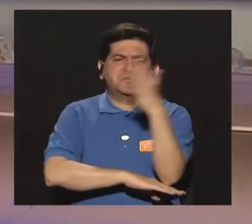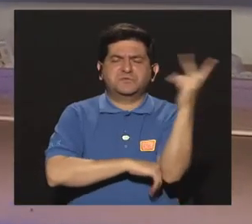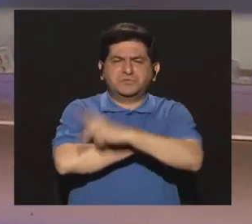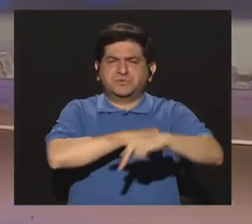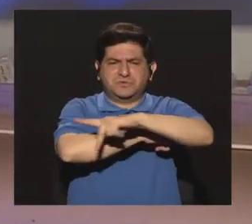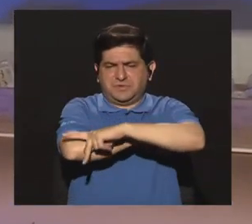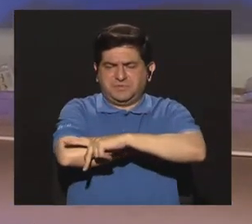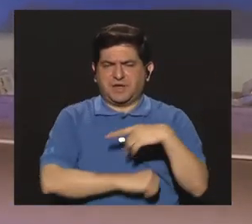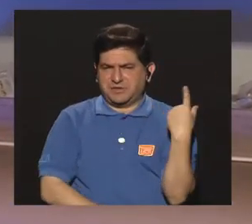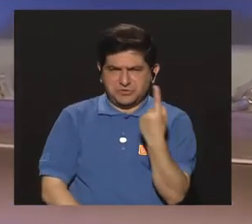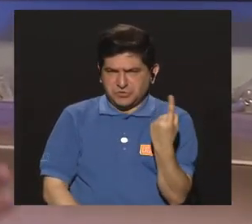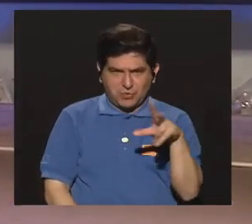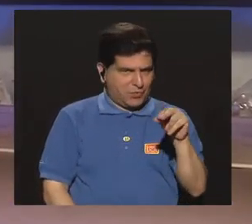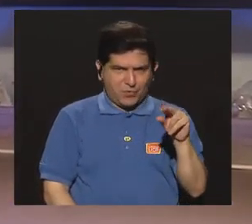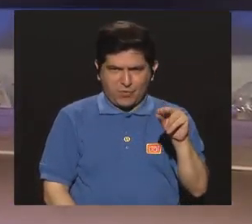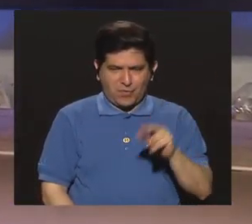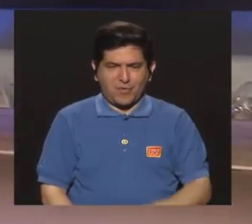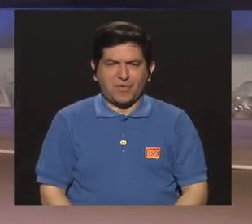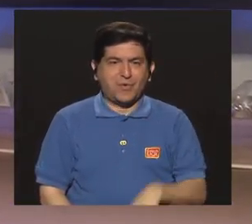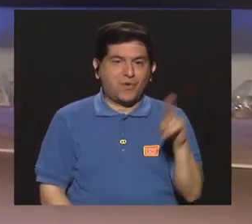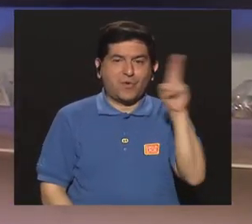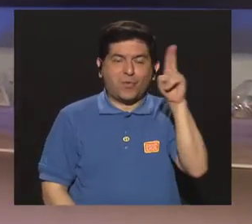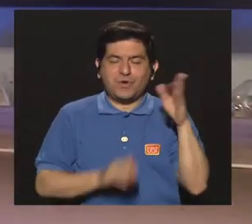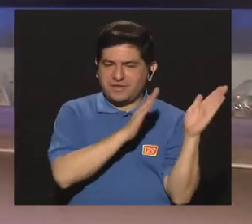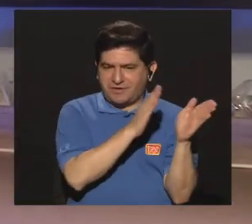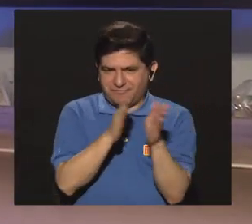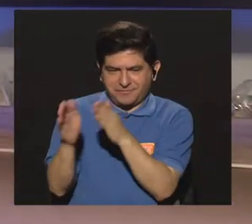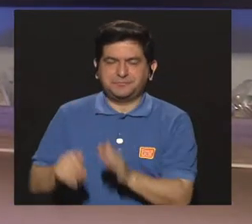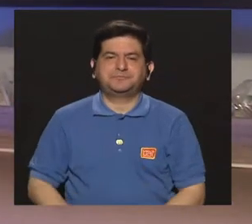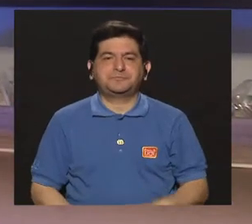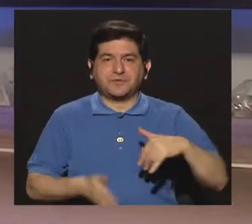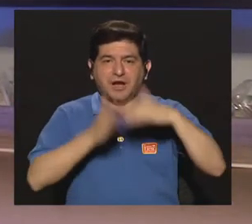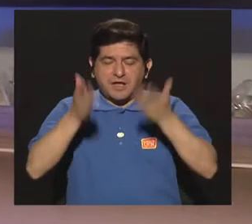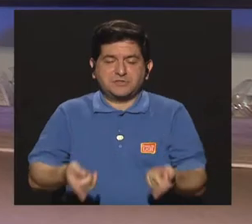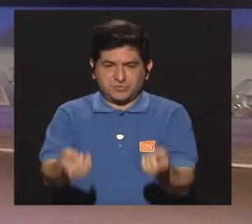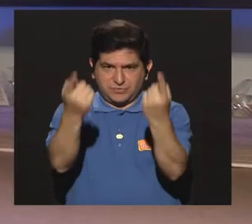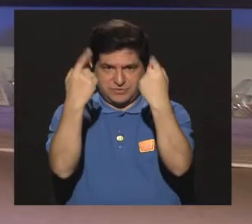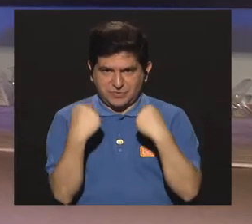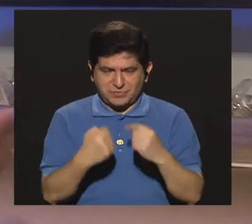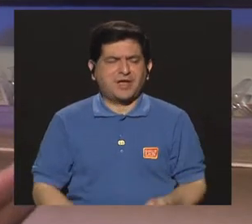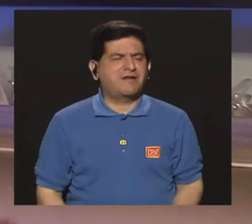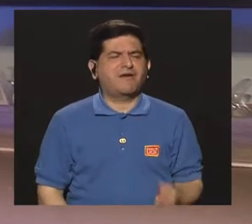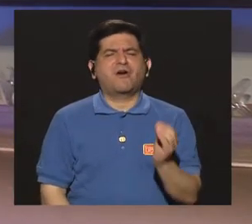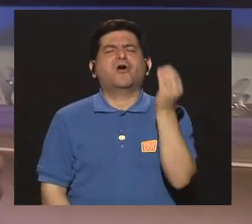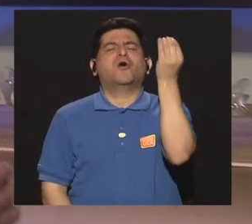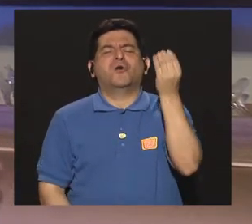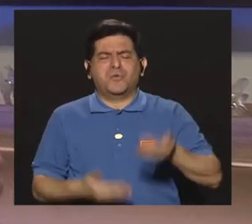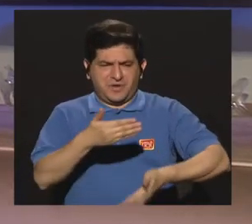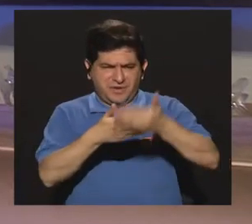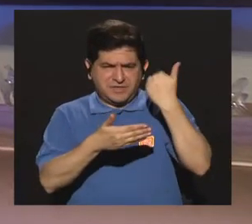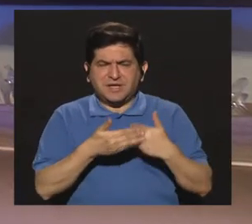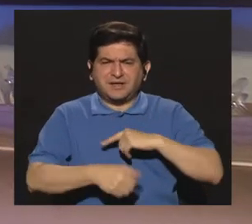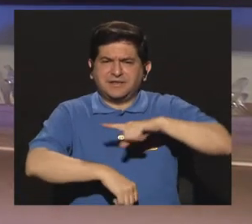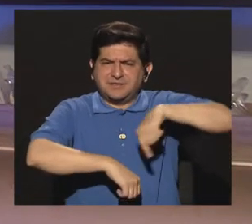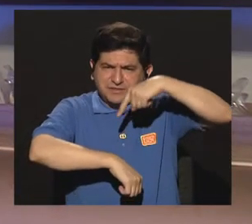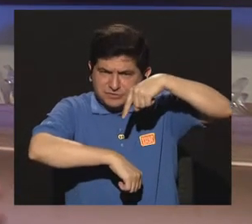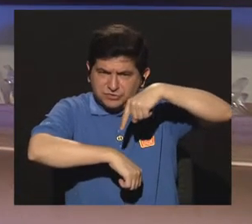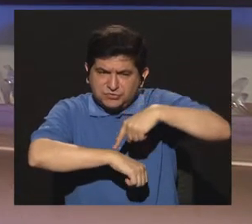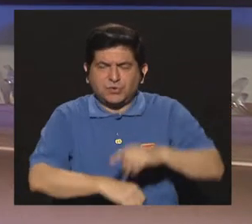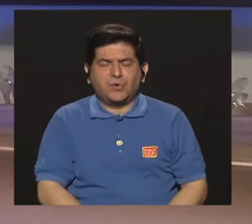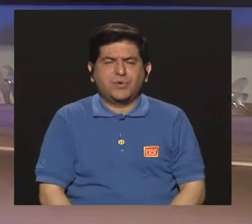los estudiantes entran aquí desde jóvenes antes hacían horas horas de beca pero bueno ya no existen pero en este momento hacen horas